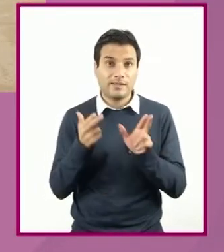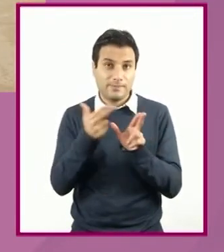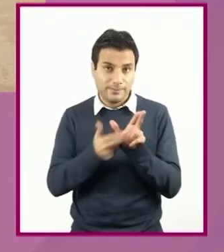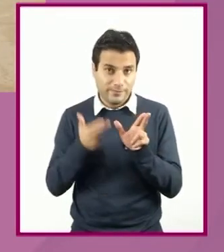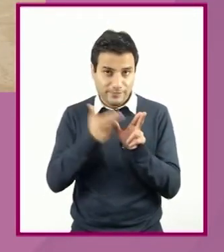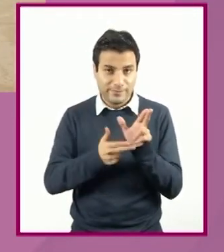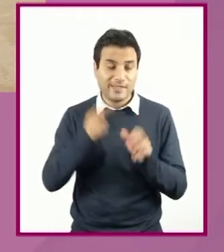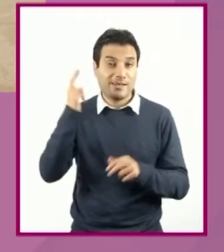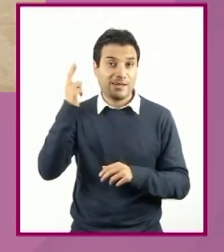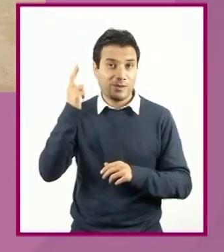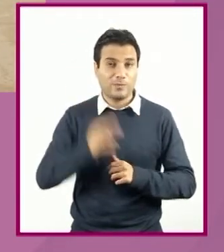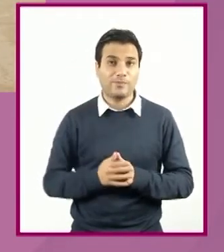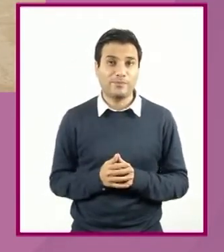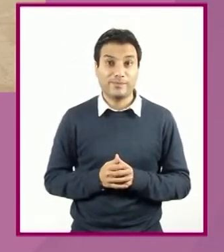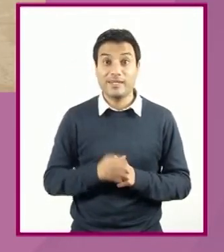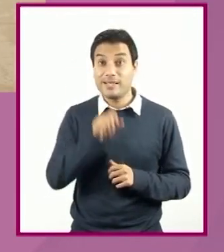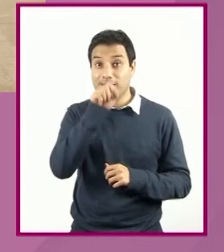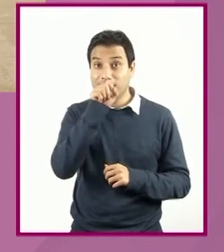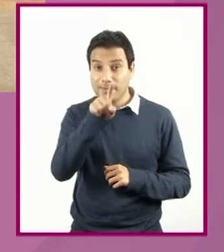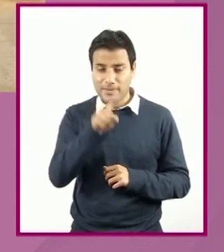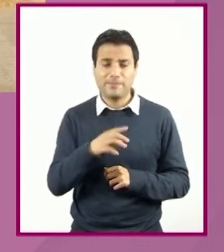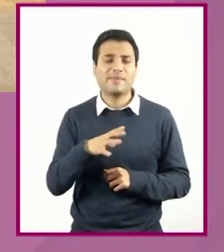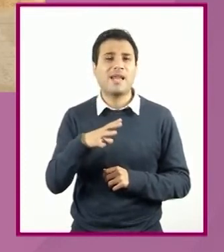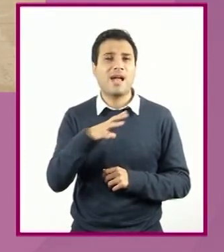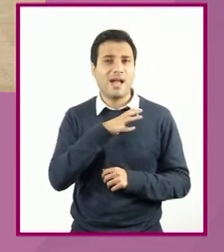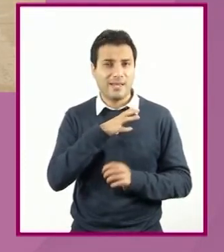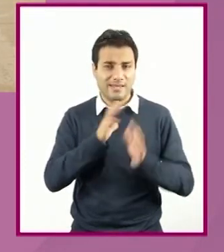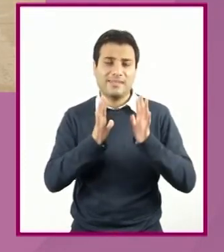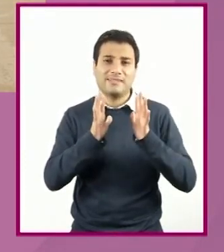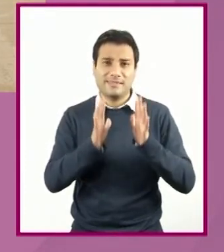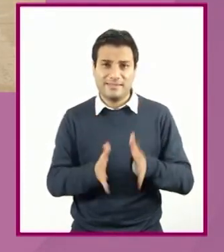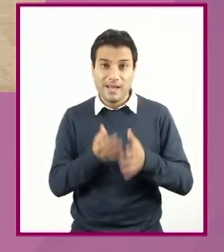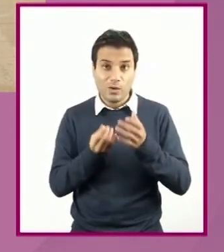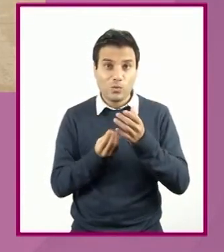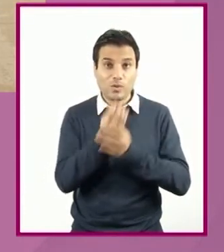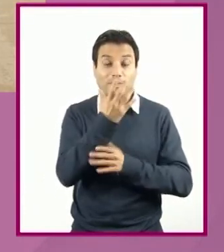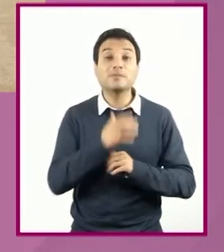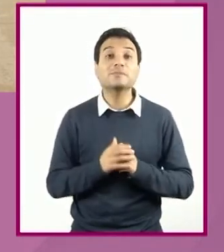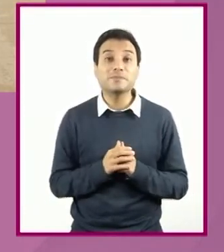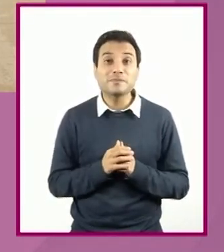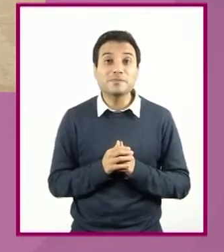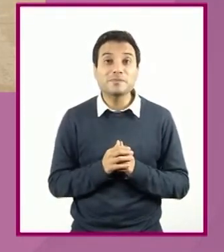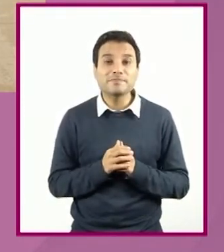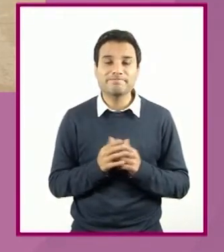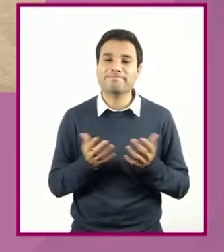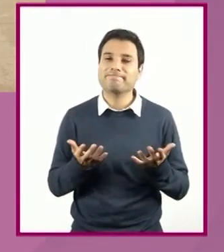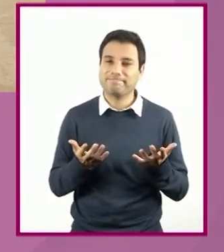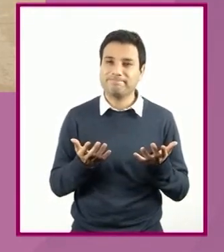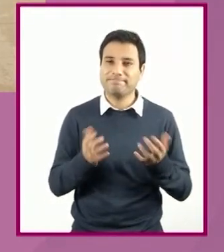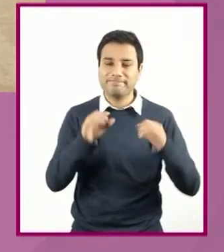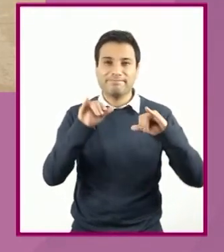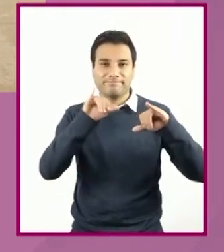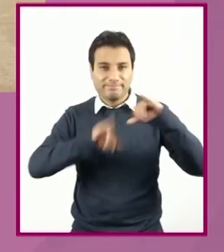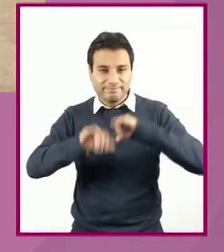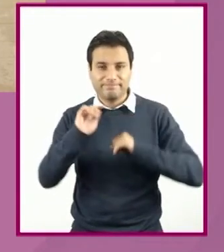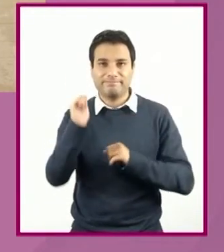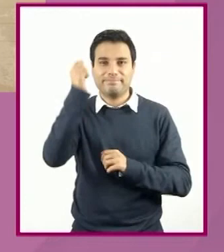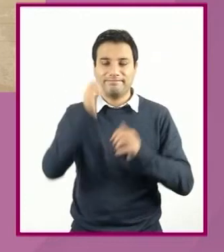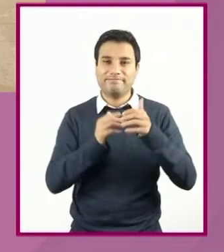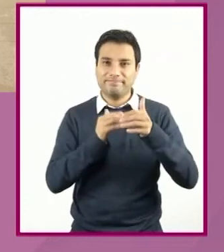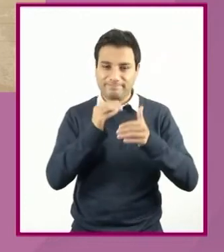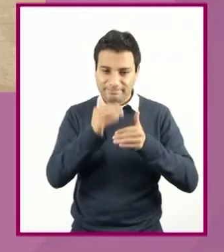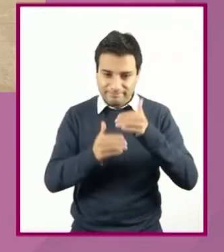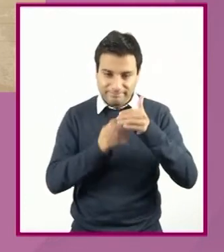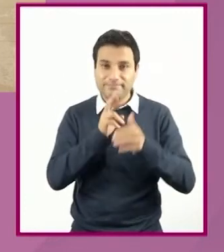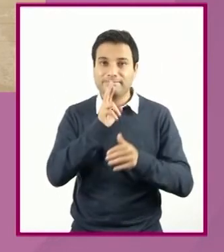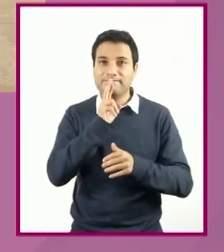radio. Además, se sentaron las bases para los avances tecnológicos y científicos que se desarrollarían durante el siglo